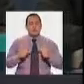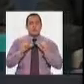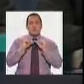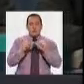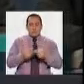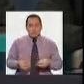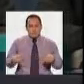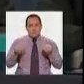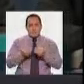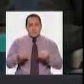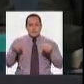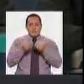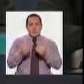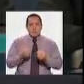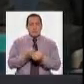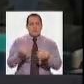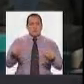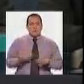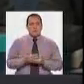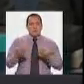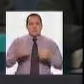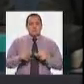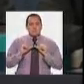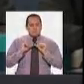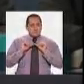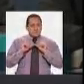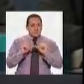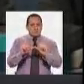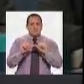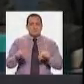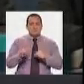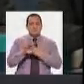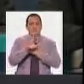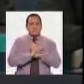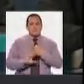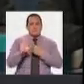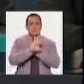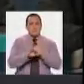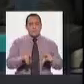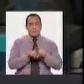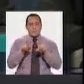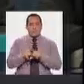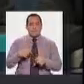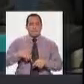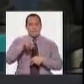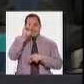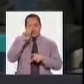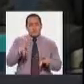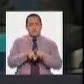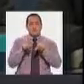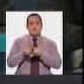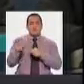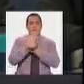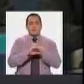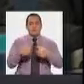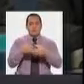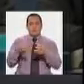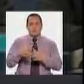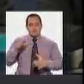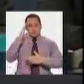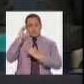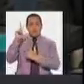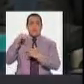seguiremos aún con estas circunstancias, reitero, defendiendo al país y defendiendo a los comandos Chavín de